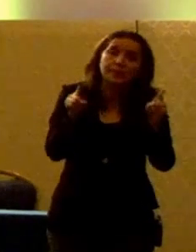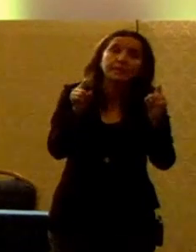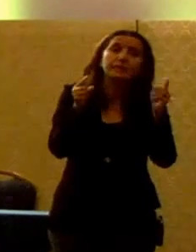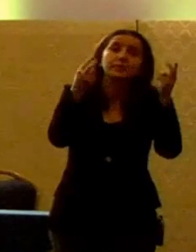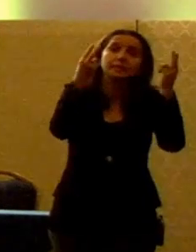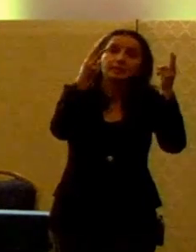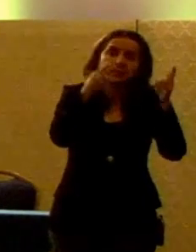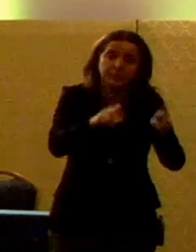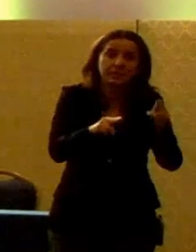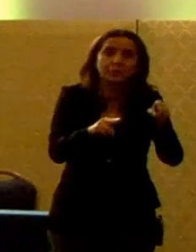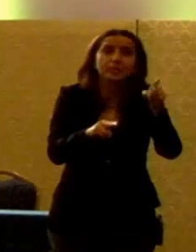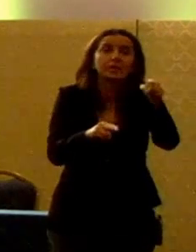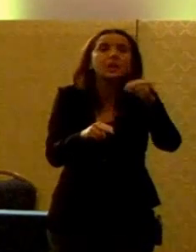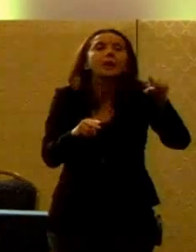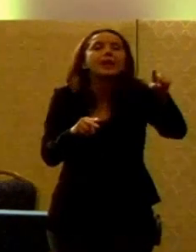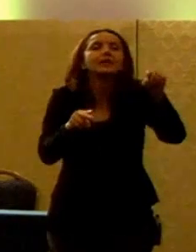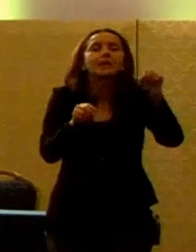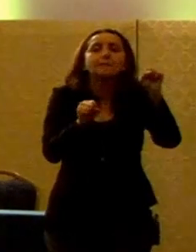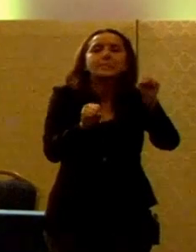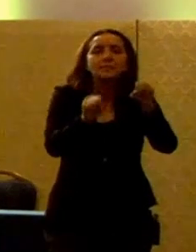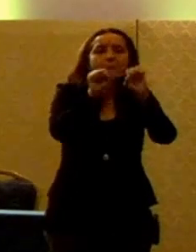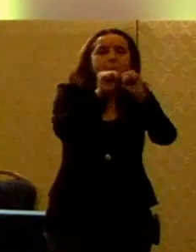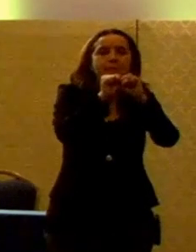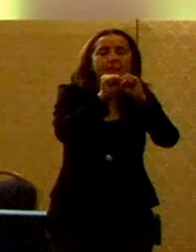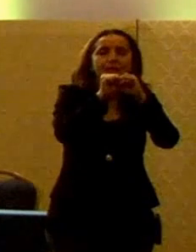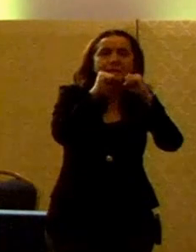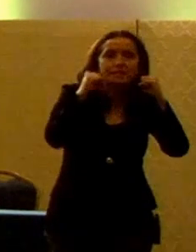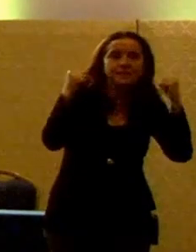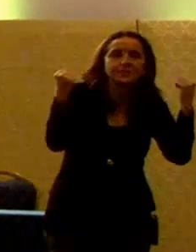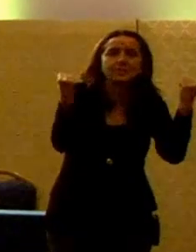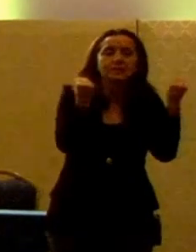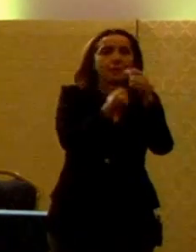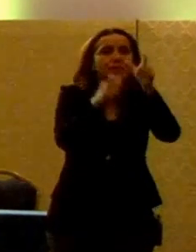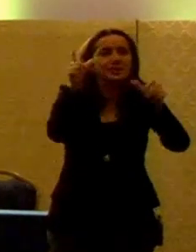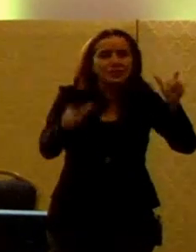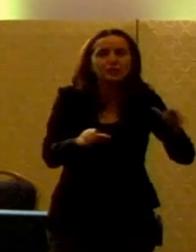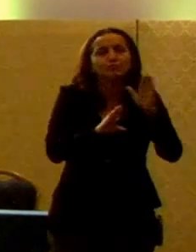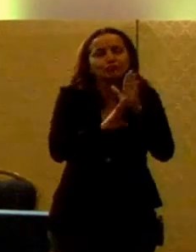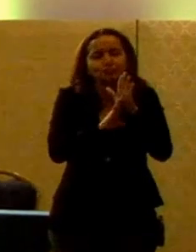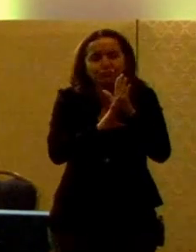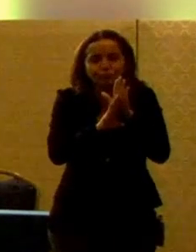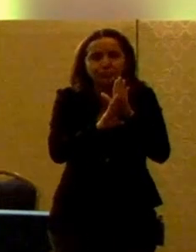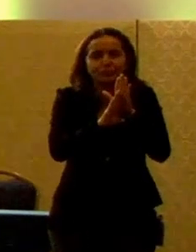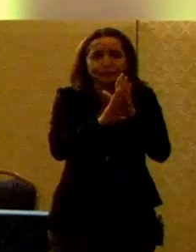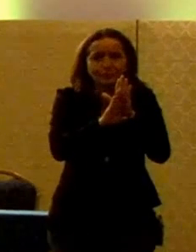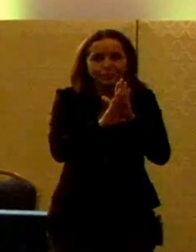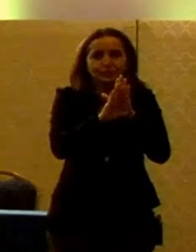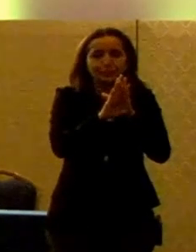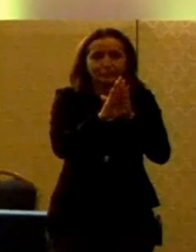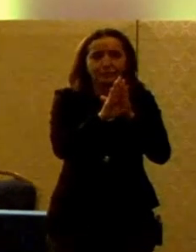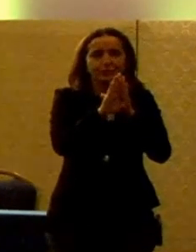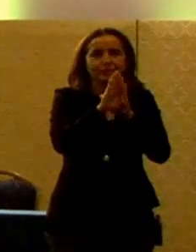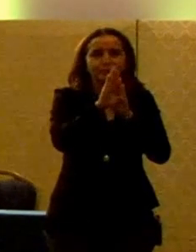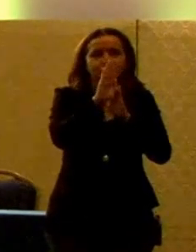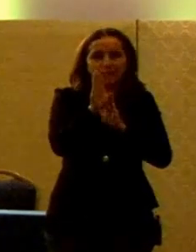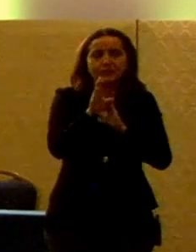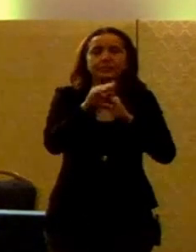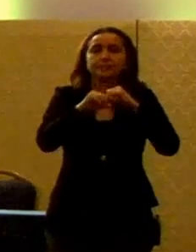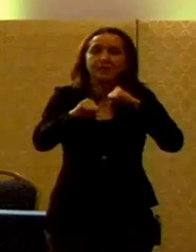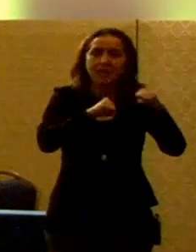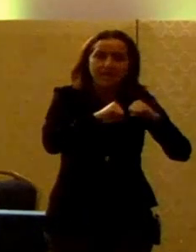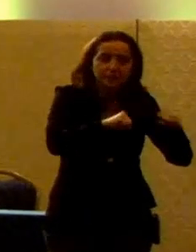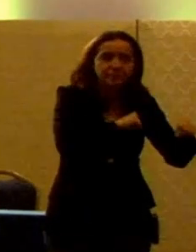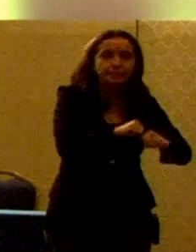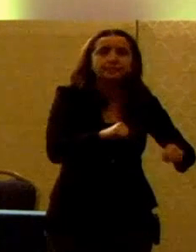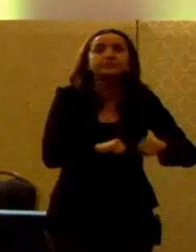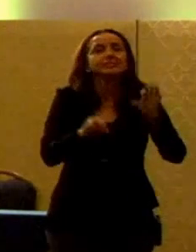la recuperación social. Y en ese sentido, si nos concentramos en el efecto que tiene el sector primario, las actividades productivas resultan